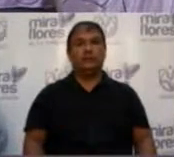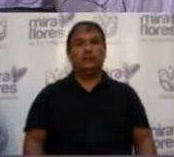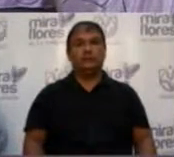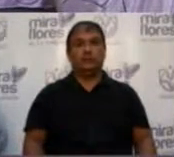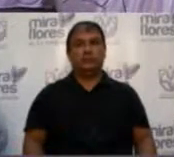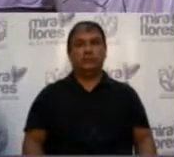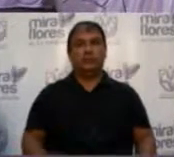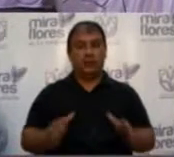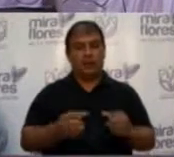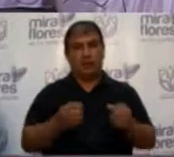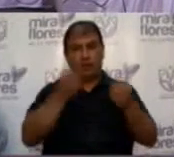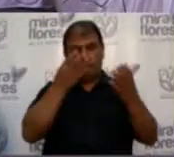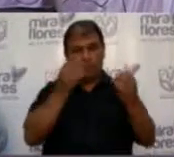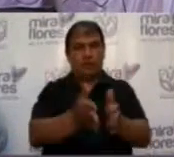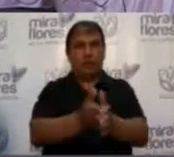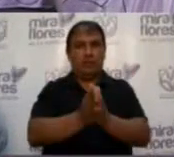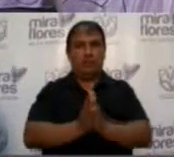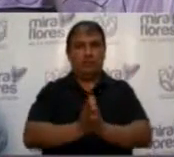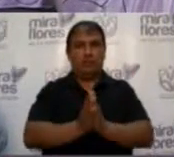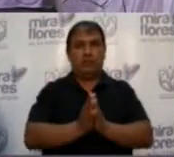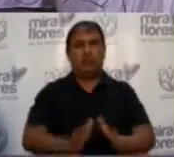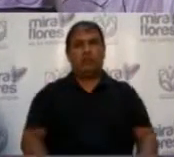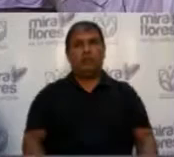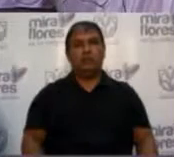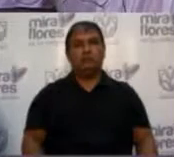Estación, informes y pedidos.